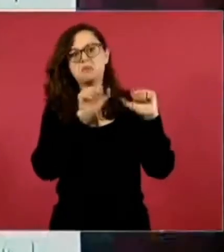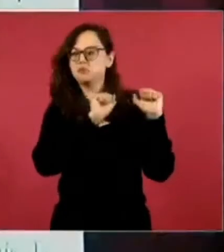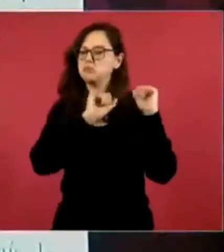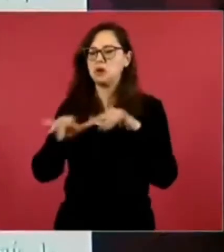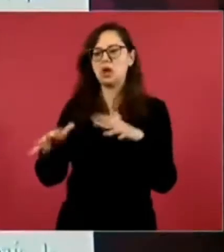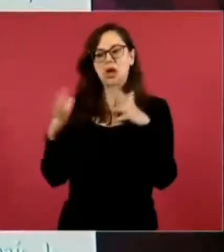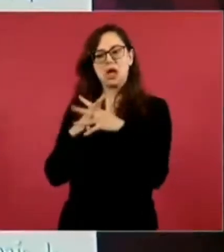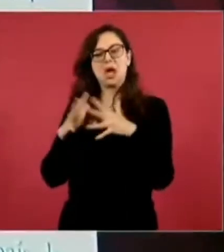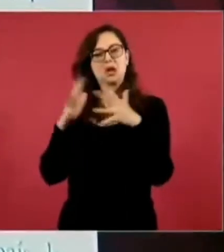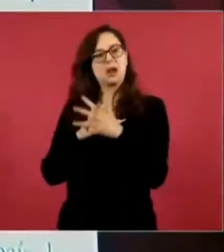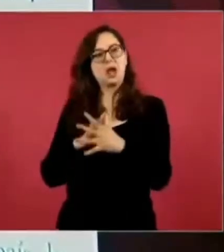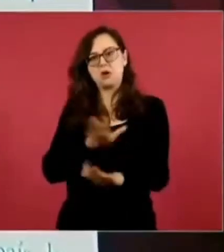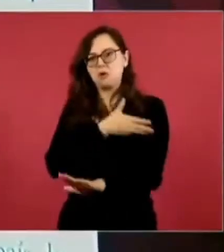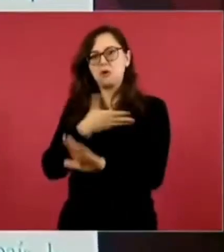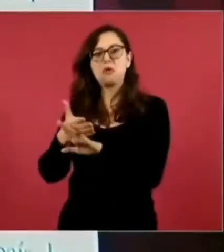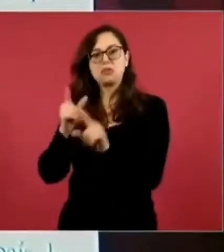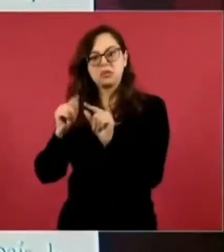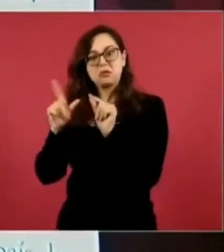invadan.